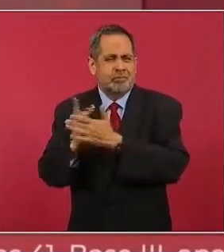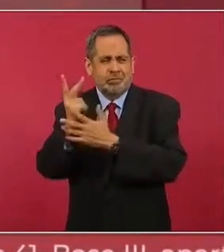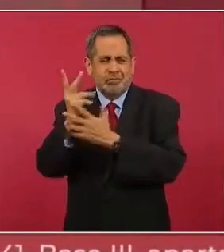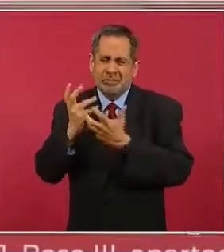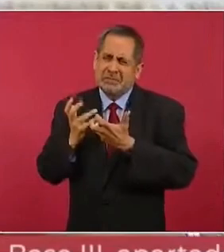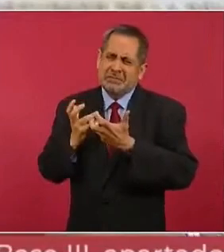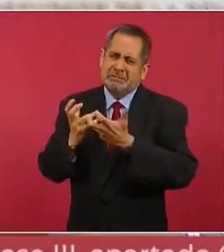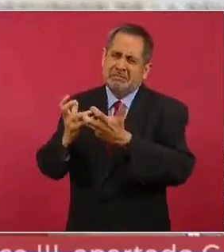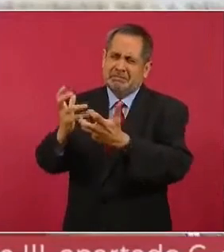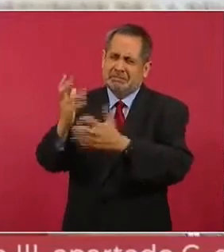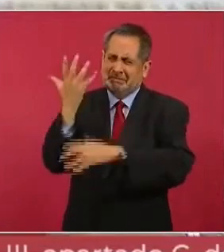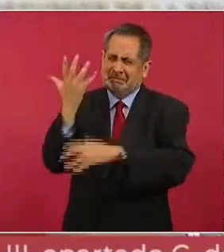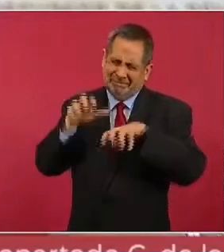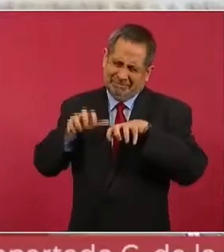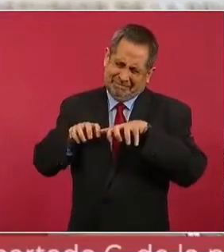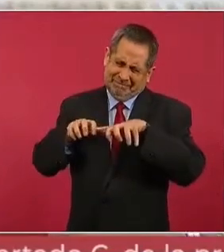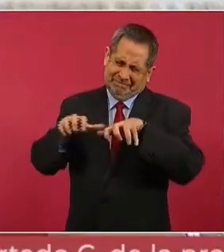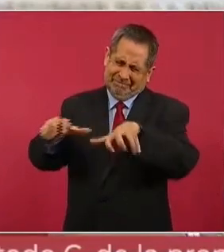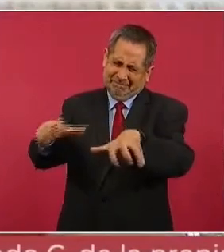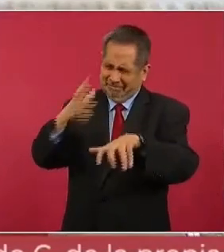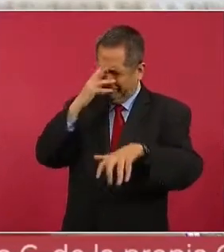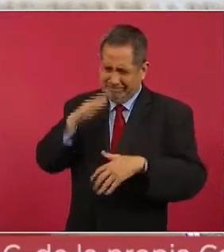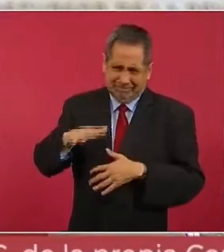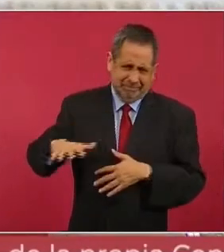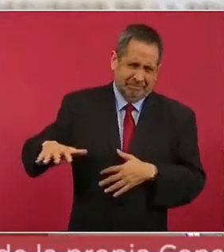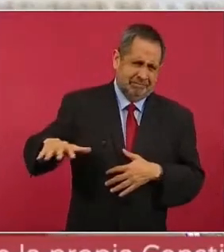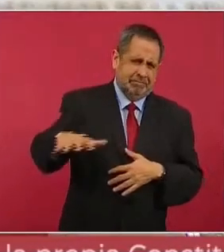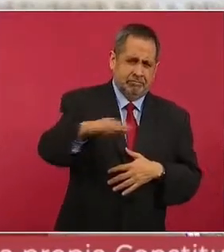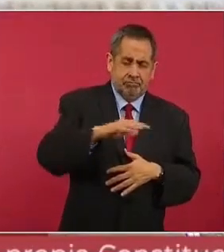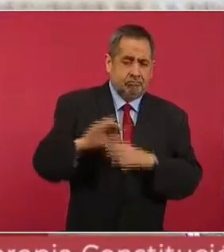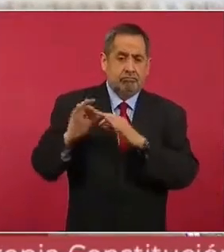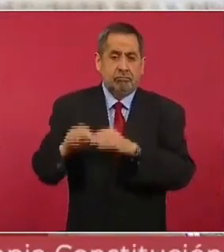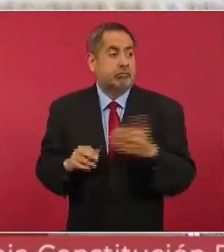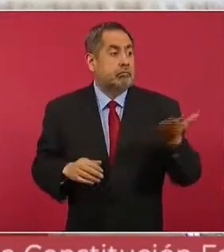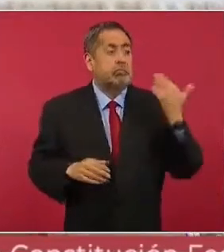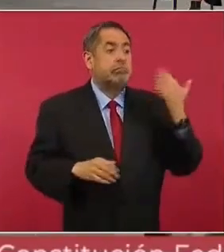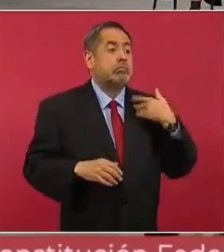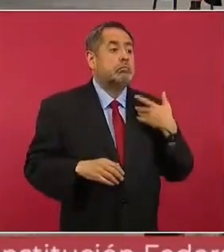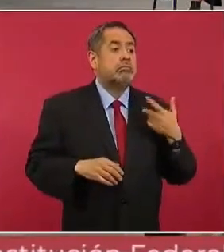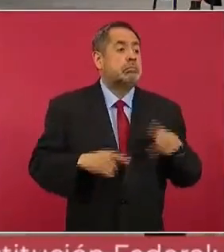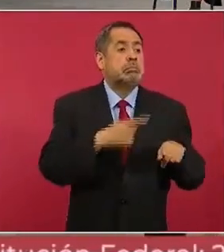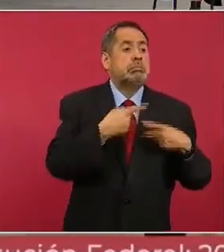no había ¿El Tajamar? ambientalistas,